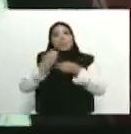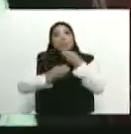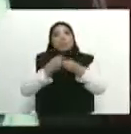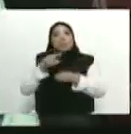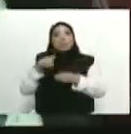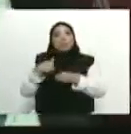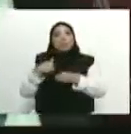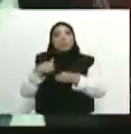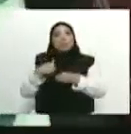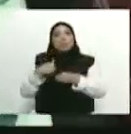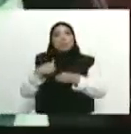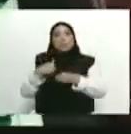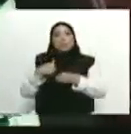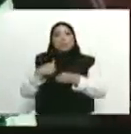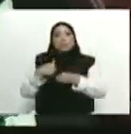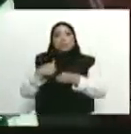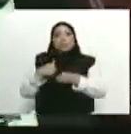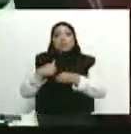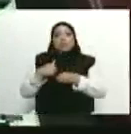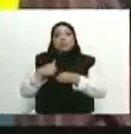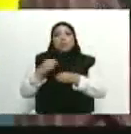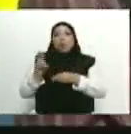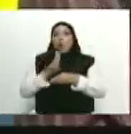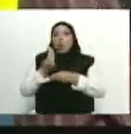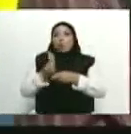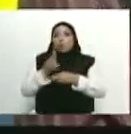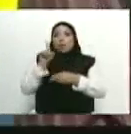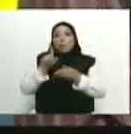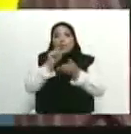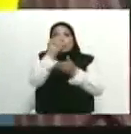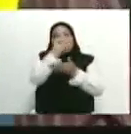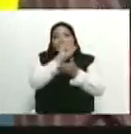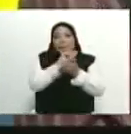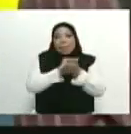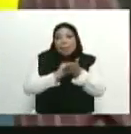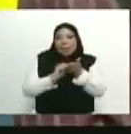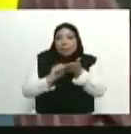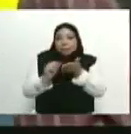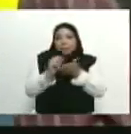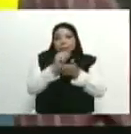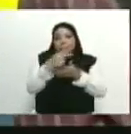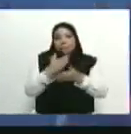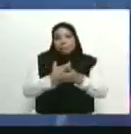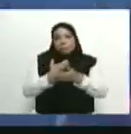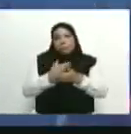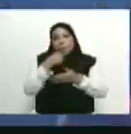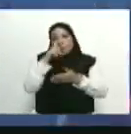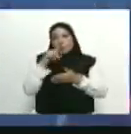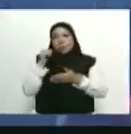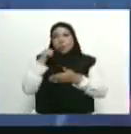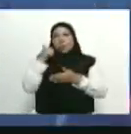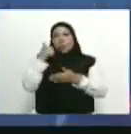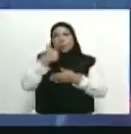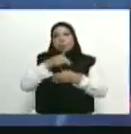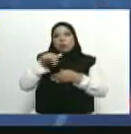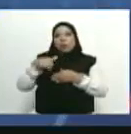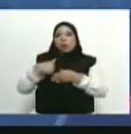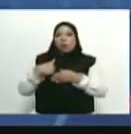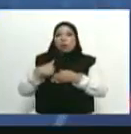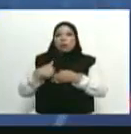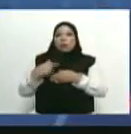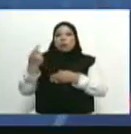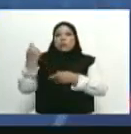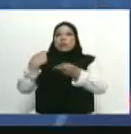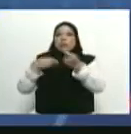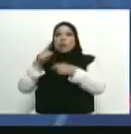Sí, esto lo fabricamos aquí. Único. No solo lo fabricamos, único, lo diseñamos. Único, presidente, porque yo fui alcalde, bueno, muchos años, y nosotros teníamos que